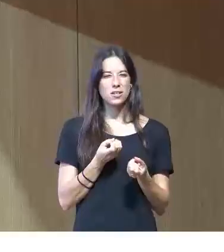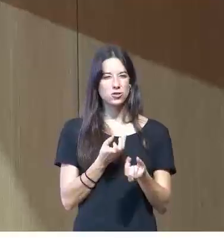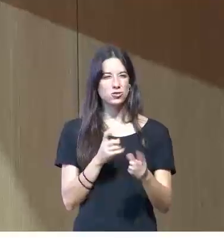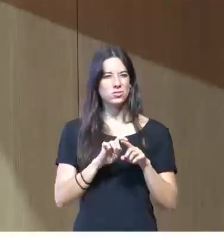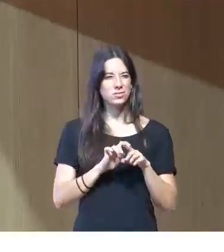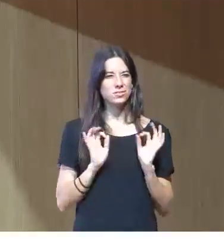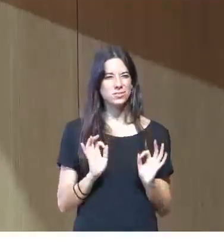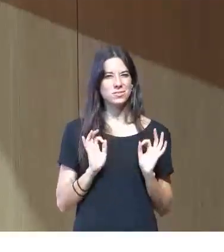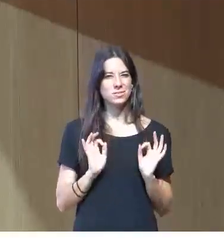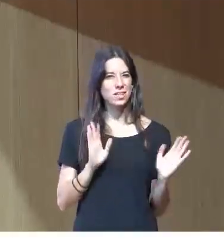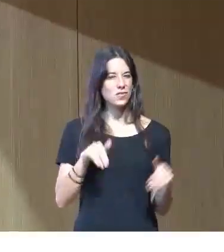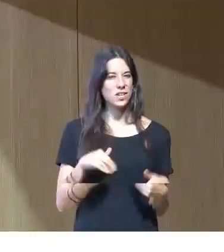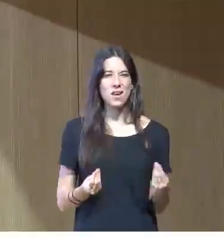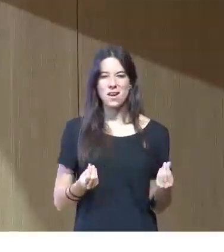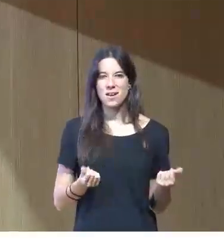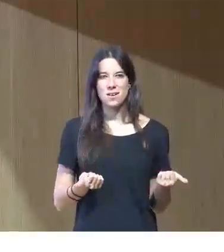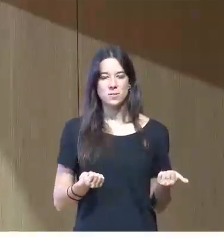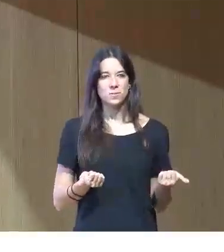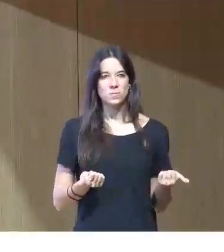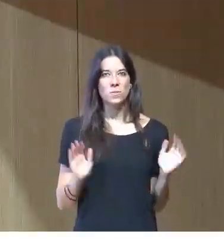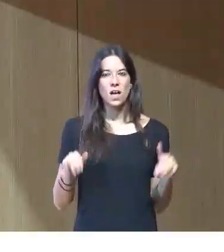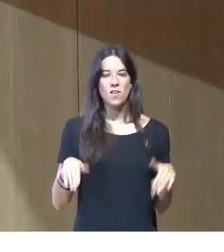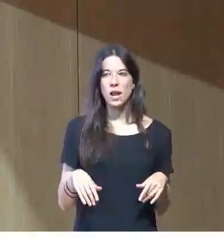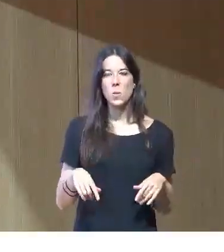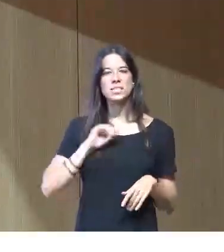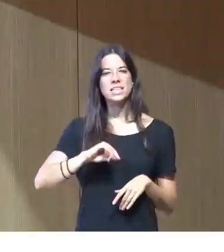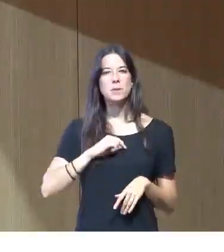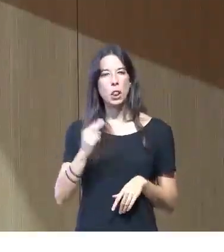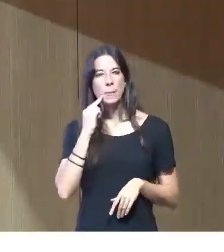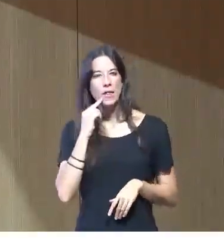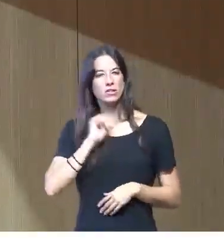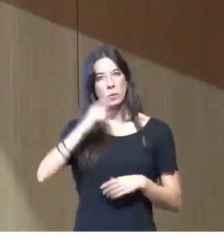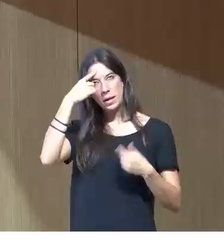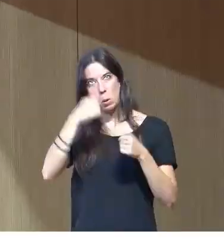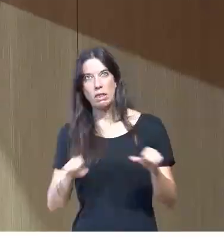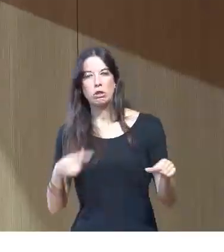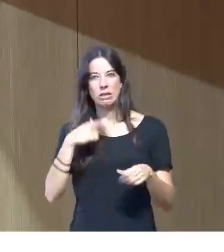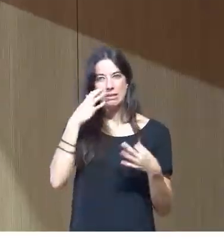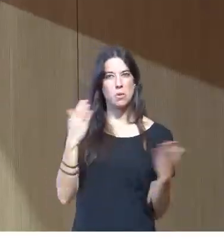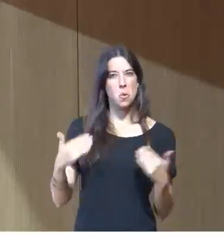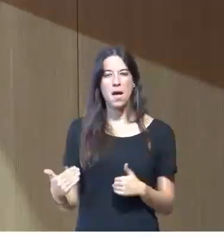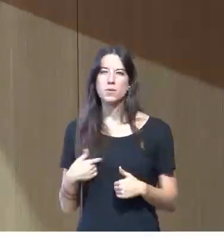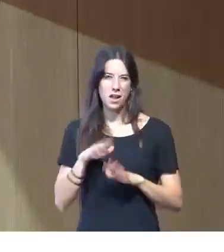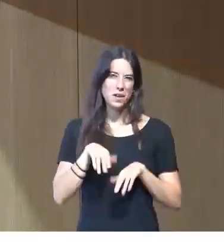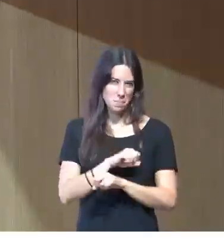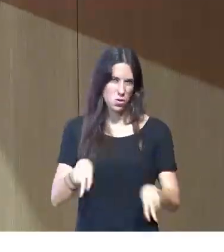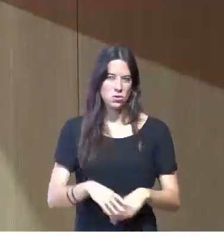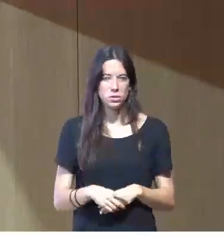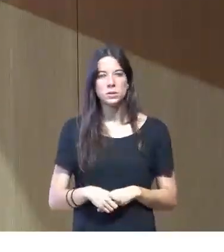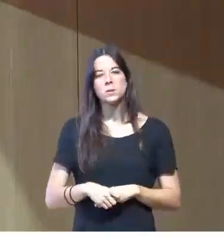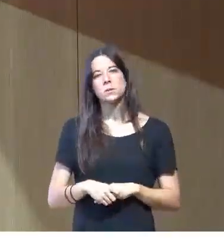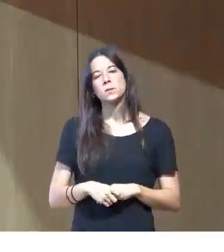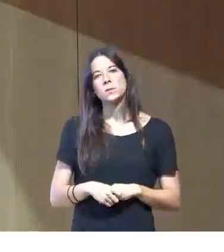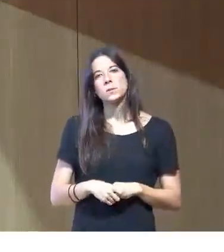que al final lo que hacen es alimentar mucho más por ese sentimiento de miedo de prejuicios de inseguridades luego que